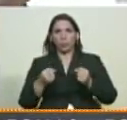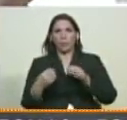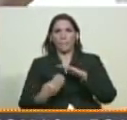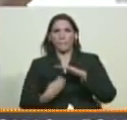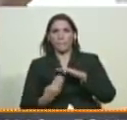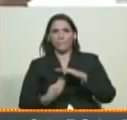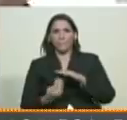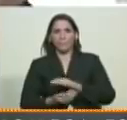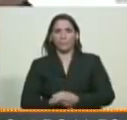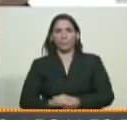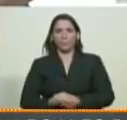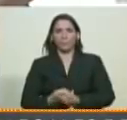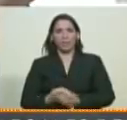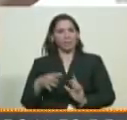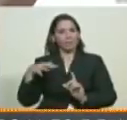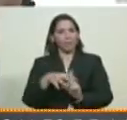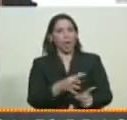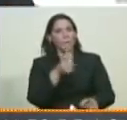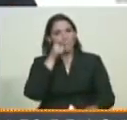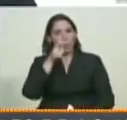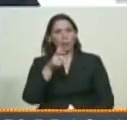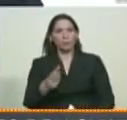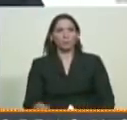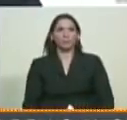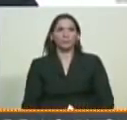perjuicio del pueblo. Los delitos